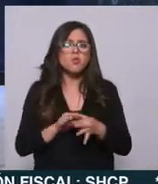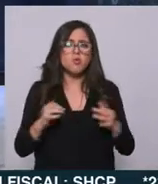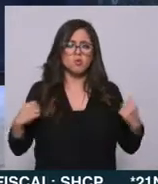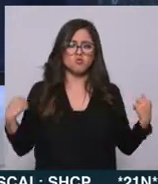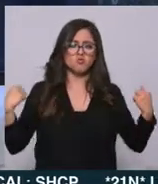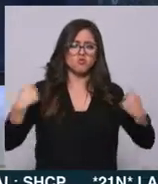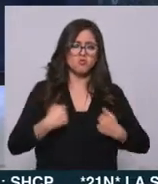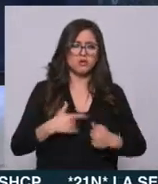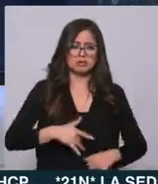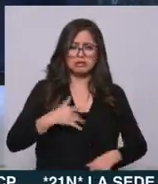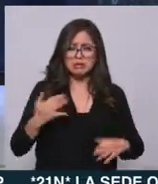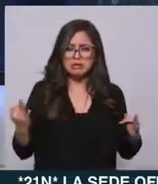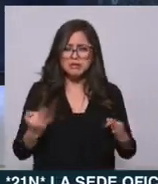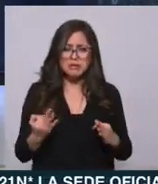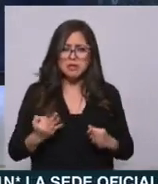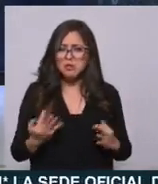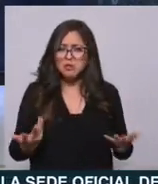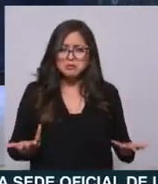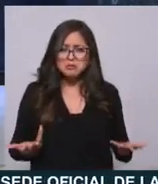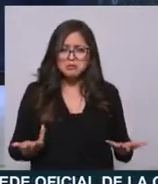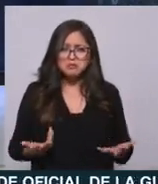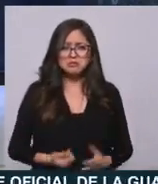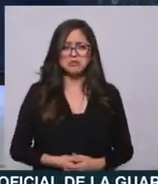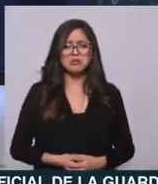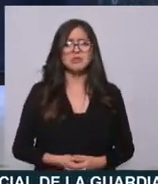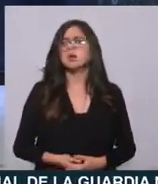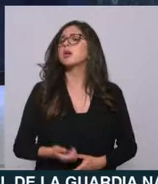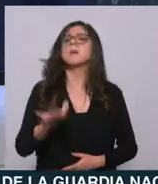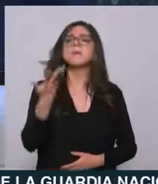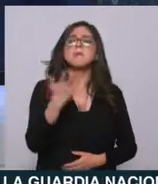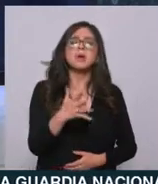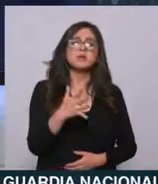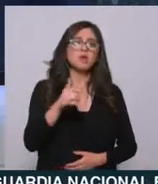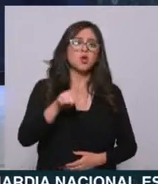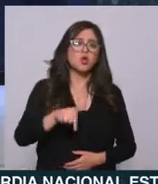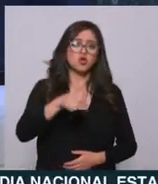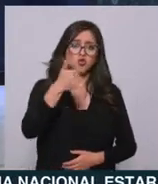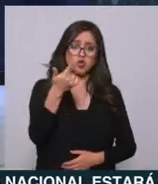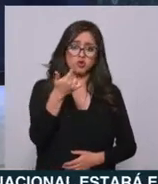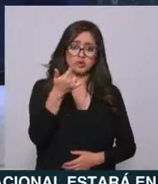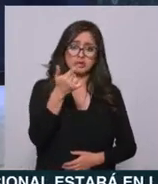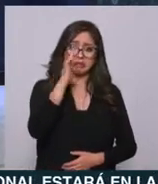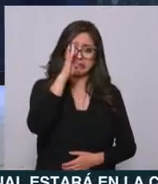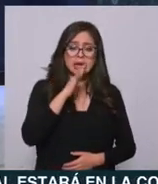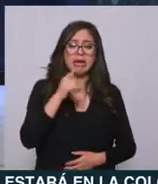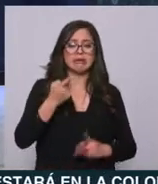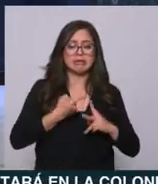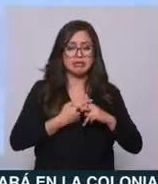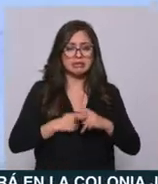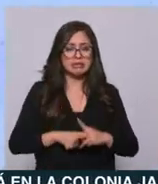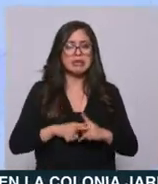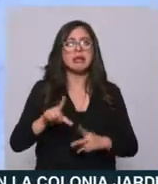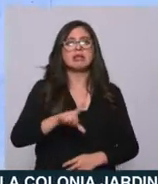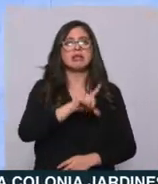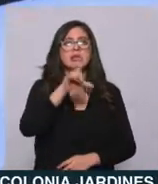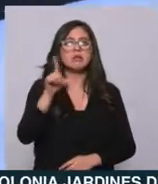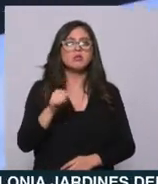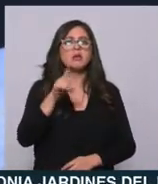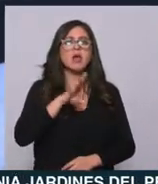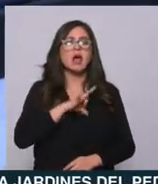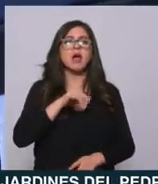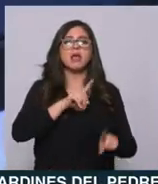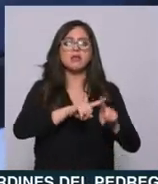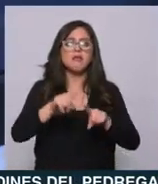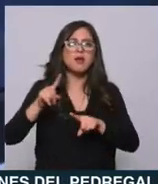es muy buena pregunta porque a partir de las 12 del mediodía ya empieza el festival y allá tenemos muy buenos puestos que